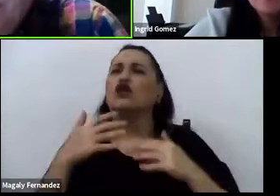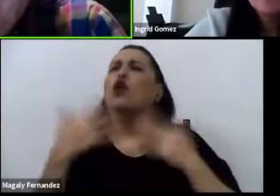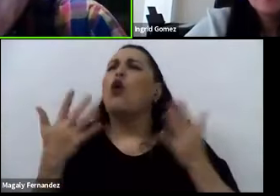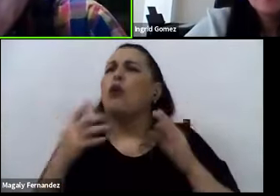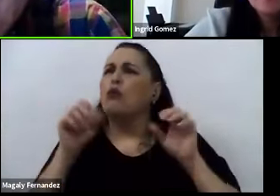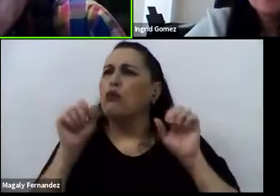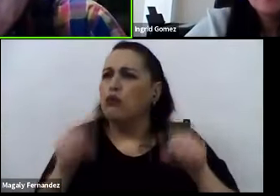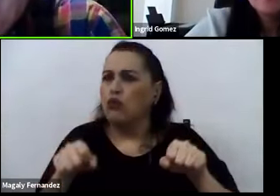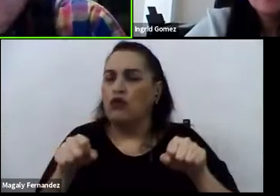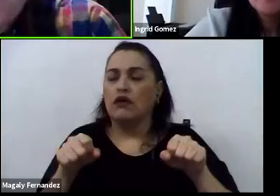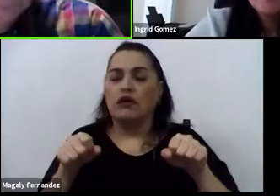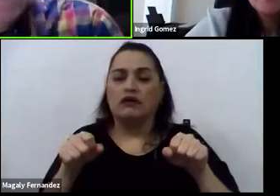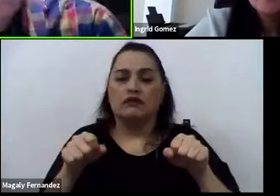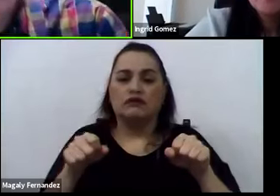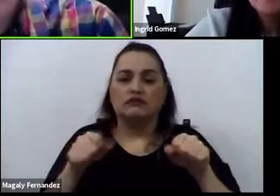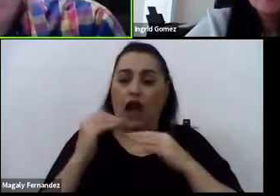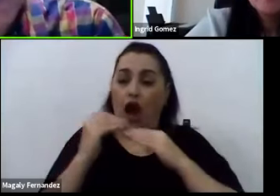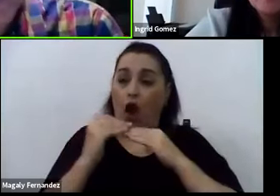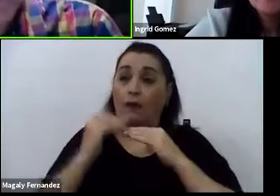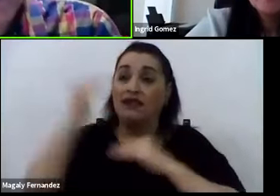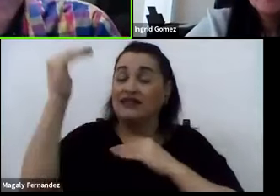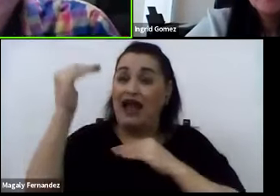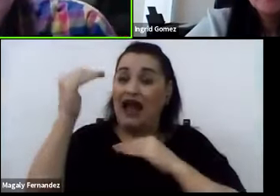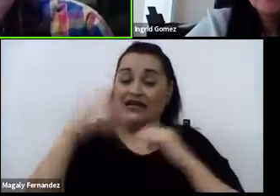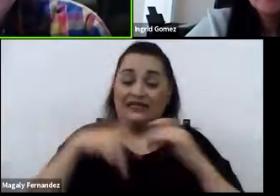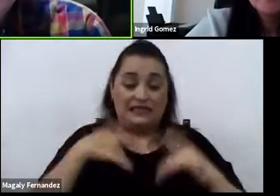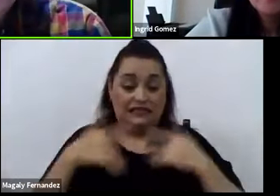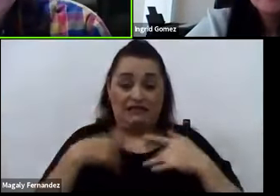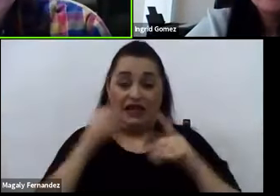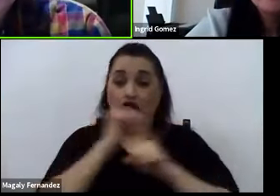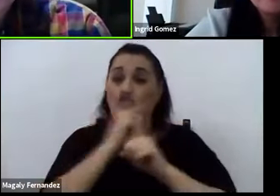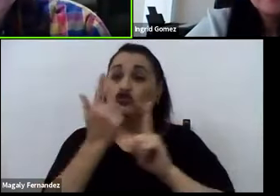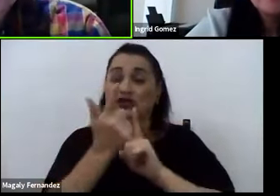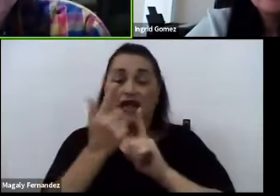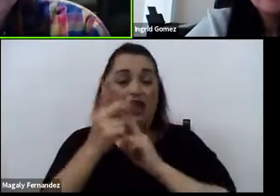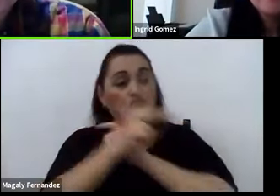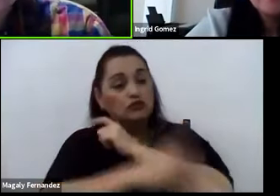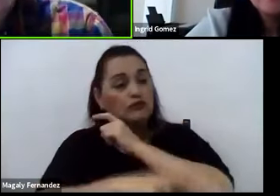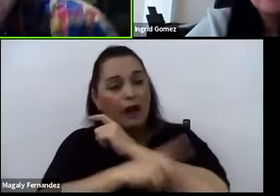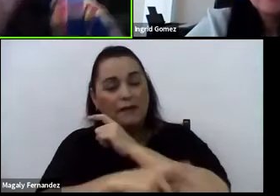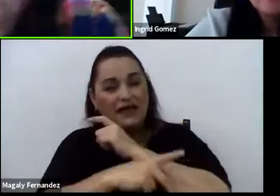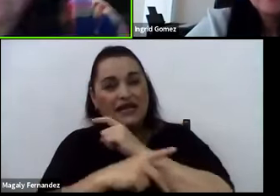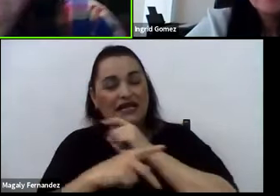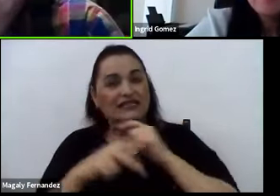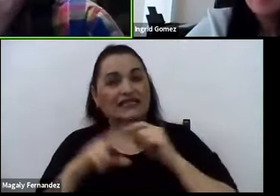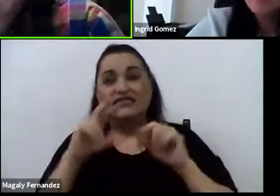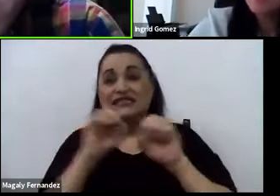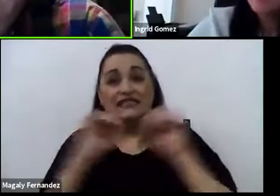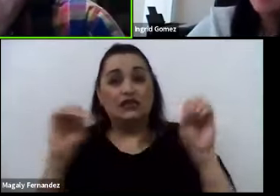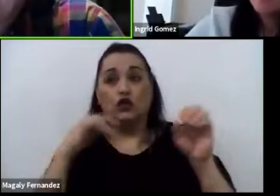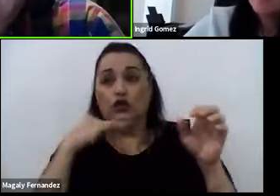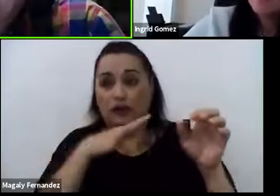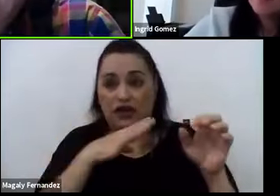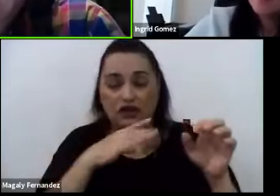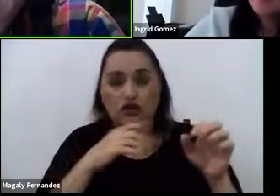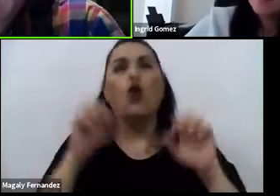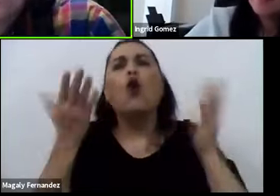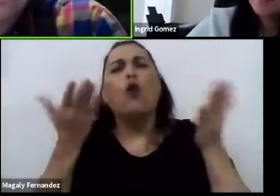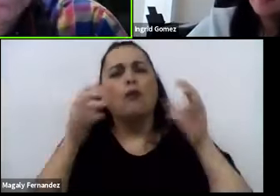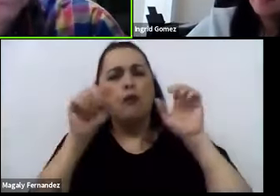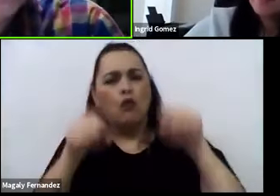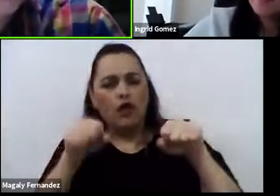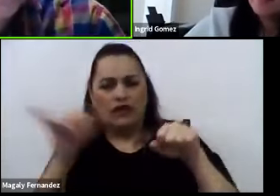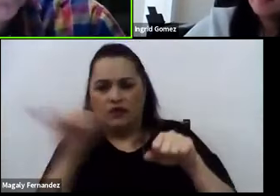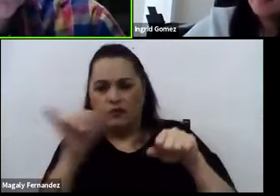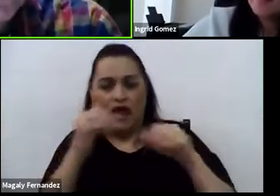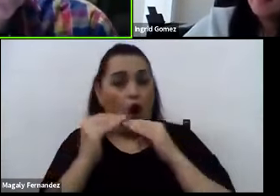poder aumentar la sensibilidad social de aquellos países contaminantes y cómo poder también